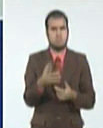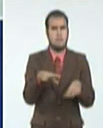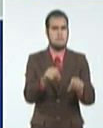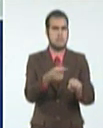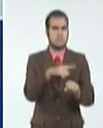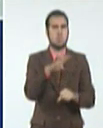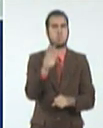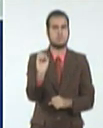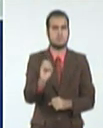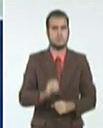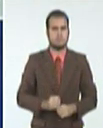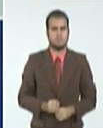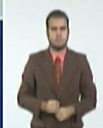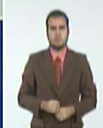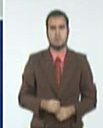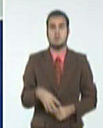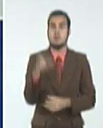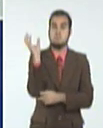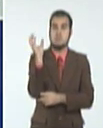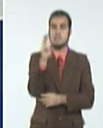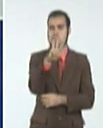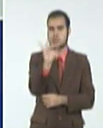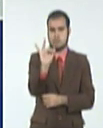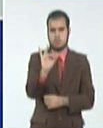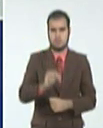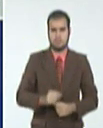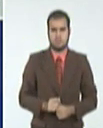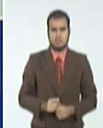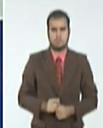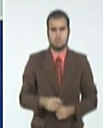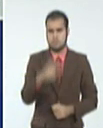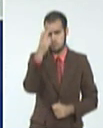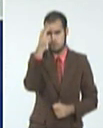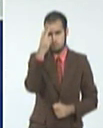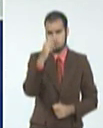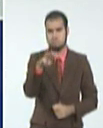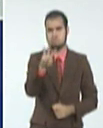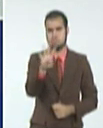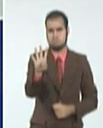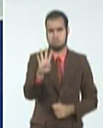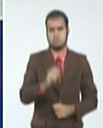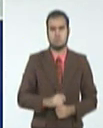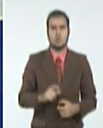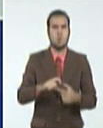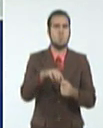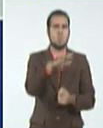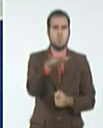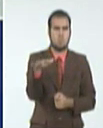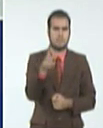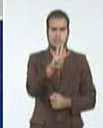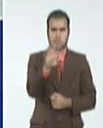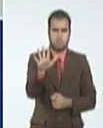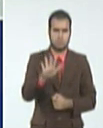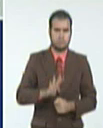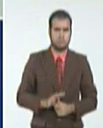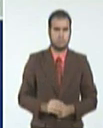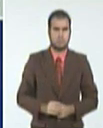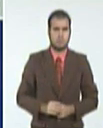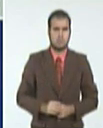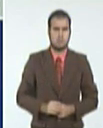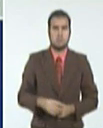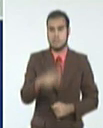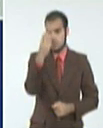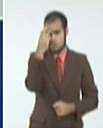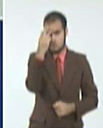40 casos, Mella 37, Segundo Frente 34, Guamá 24, Tercer Frente 15